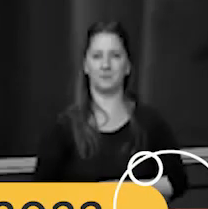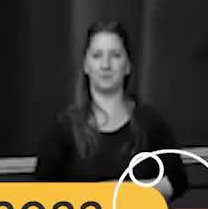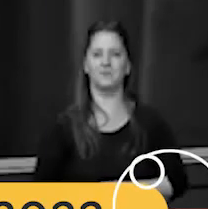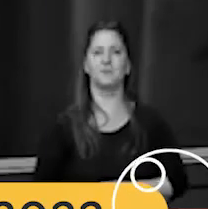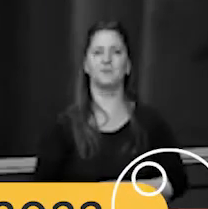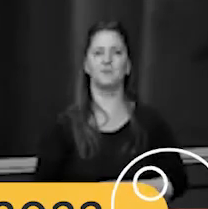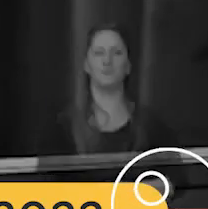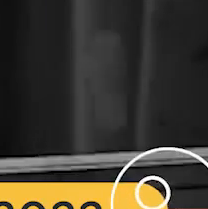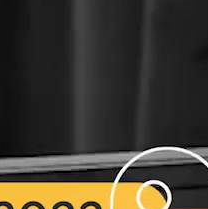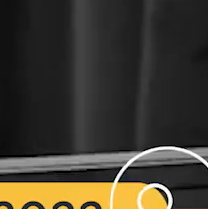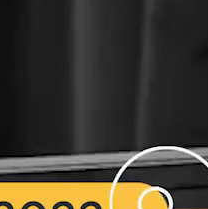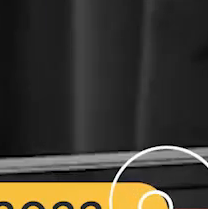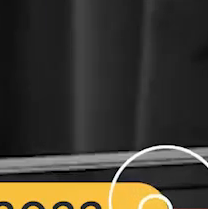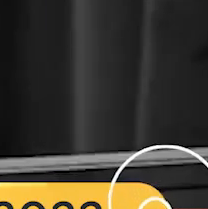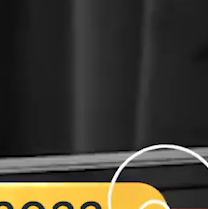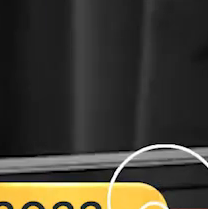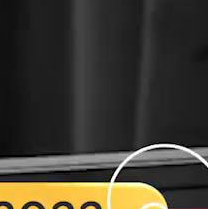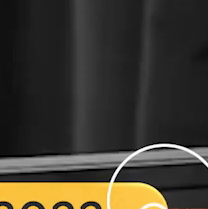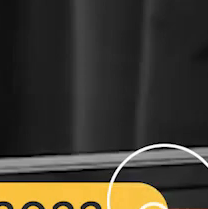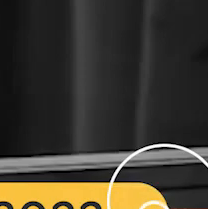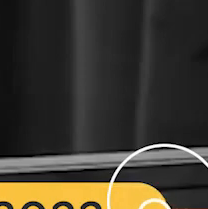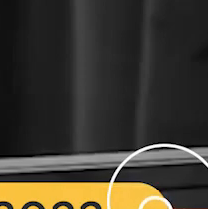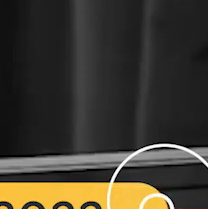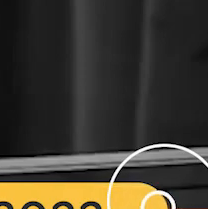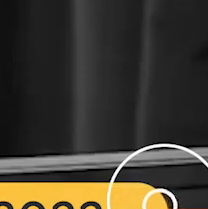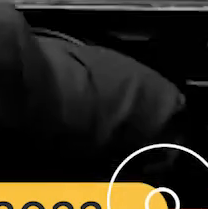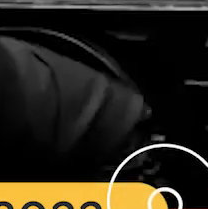En uso de la palabra, el diputado Cristian Ritondo.